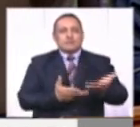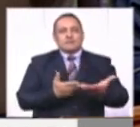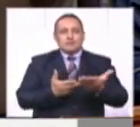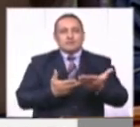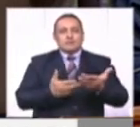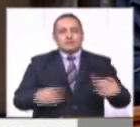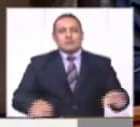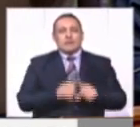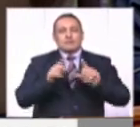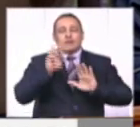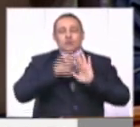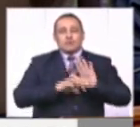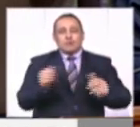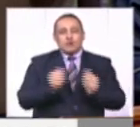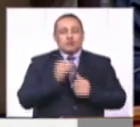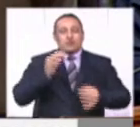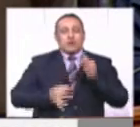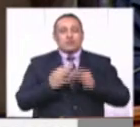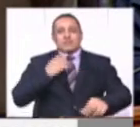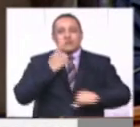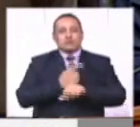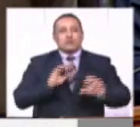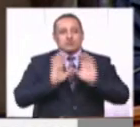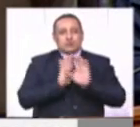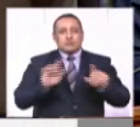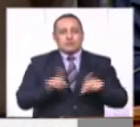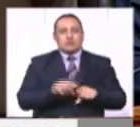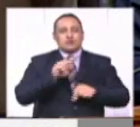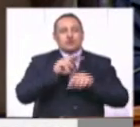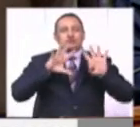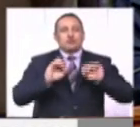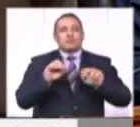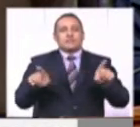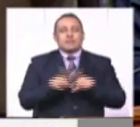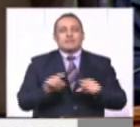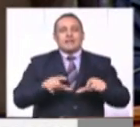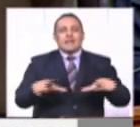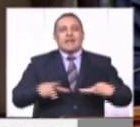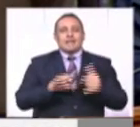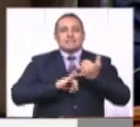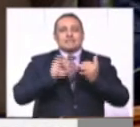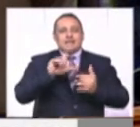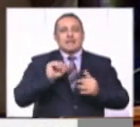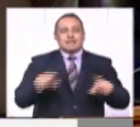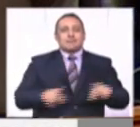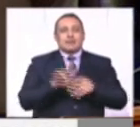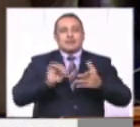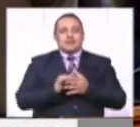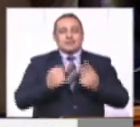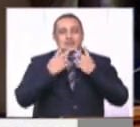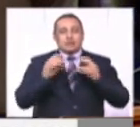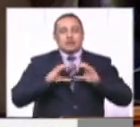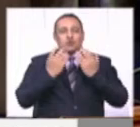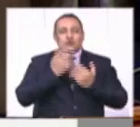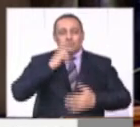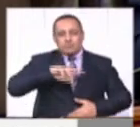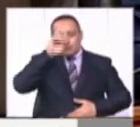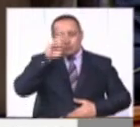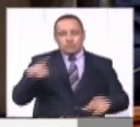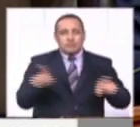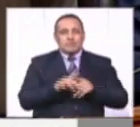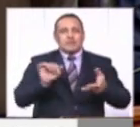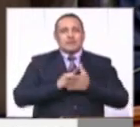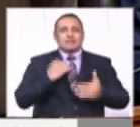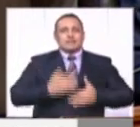programada la audiencia única de la denuncia constitucional 290 en la sala grau de palacio legislativo del Congreso de la República esta se